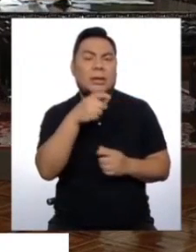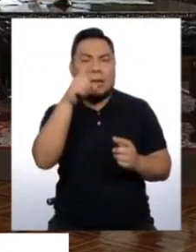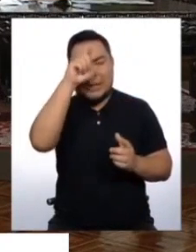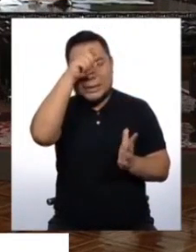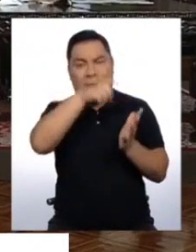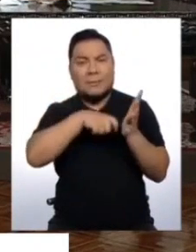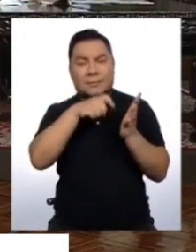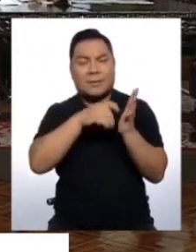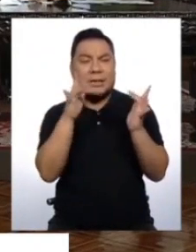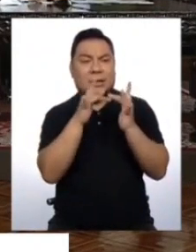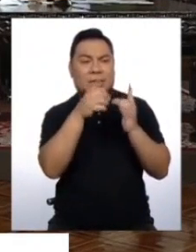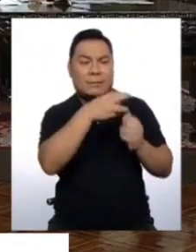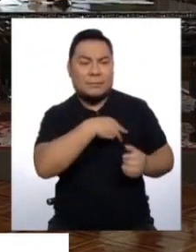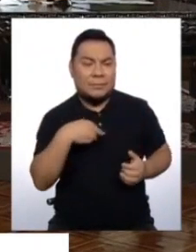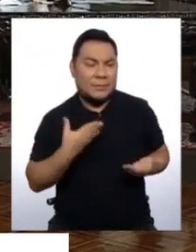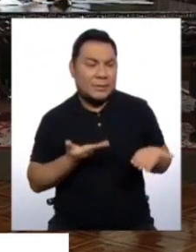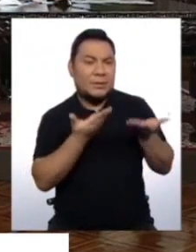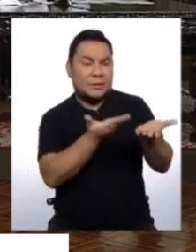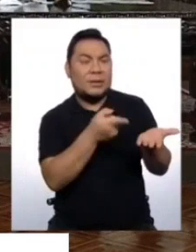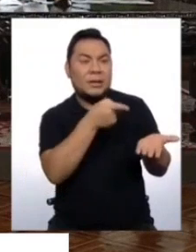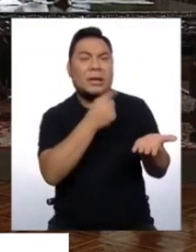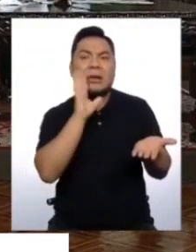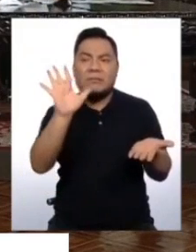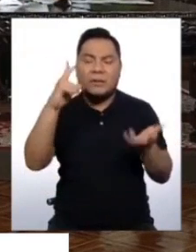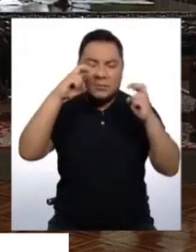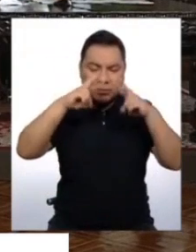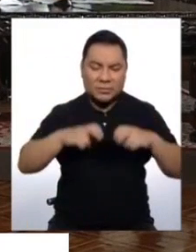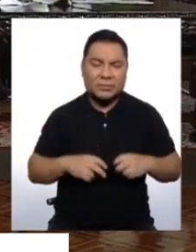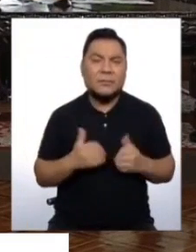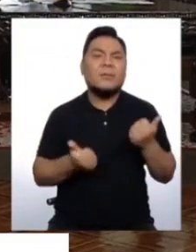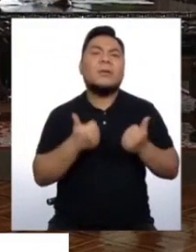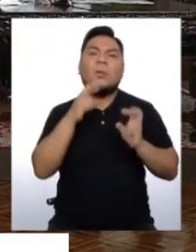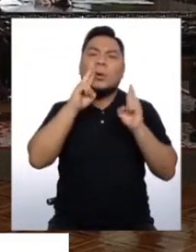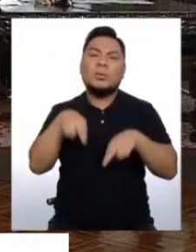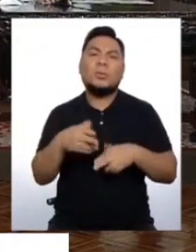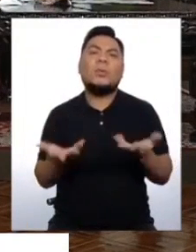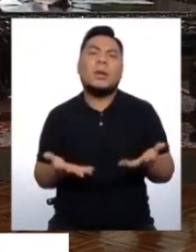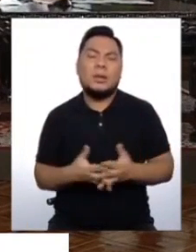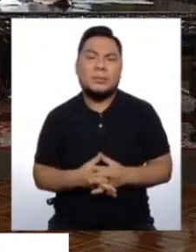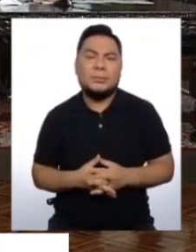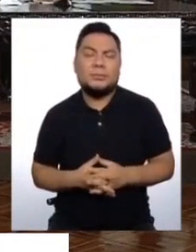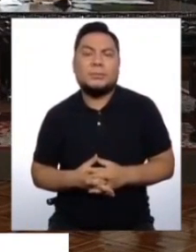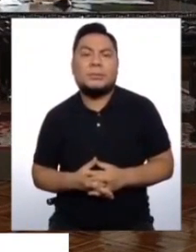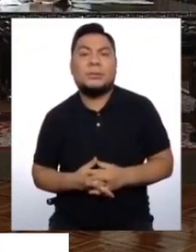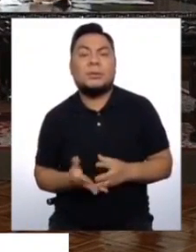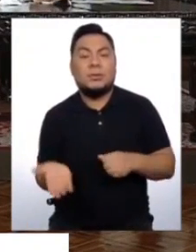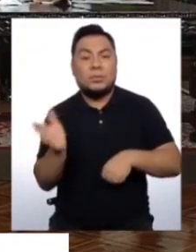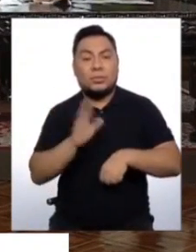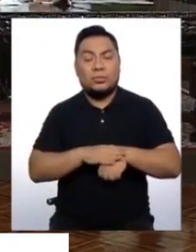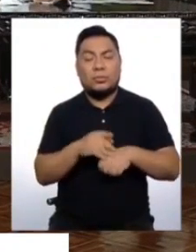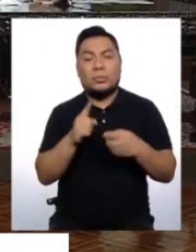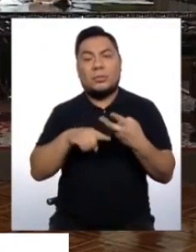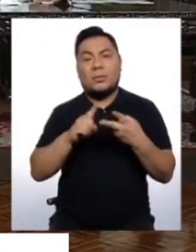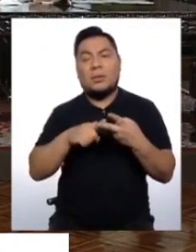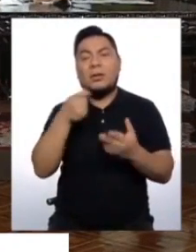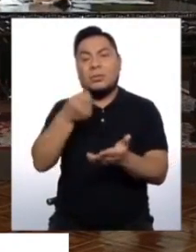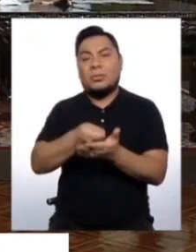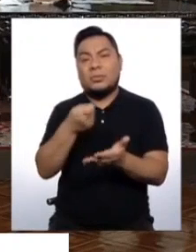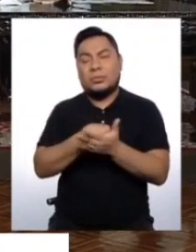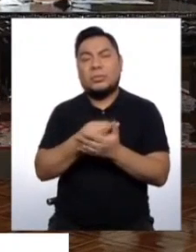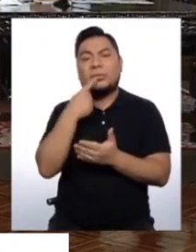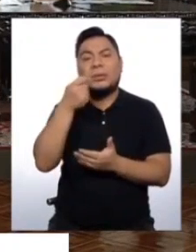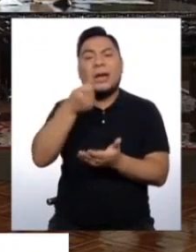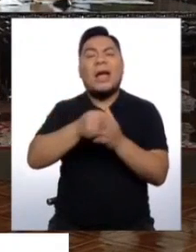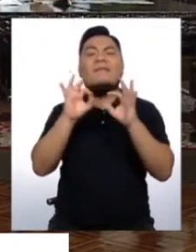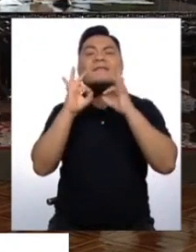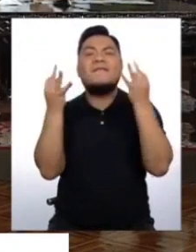y Minas y que estaba en evaluación. ¿Cuál es el resultado? Sobre el bono universal, para incluir a